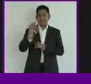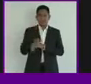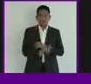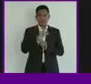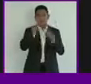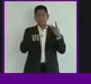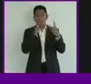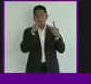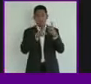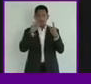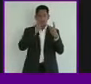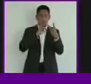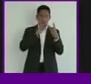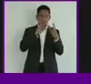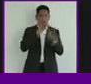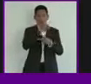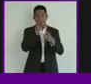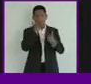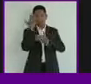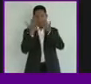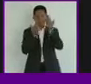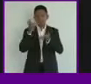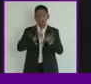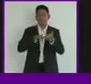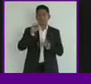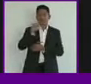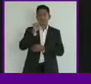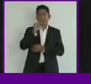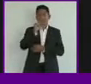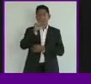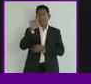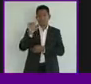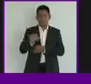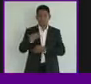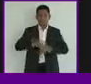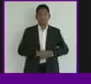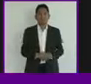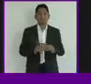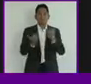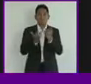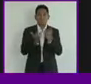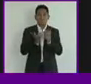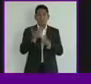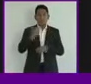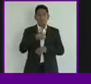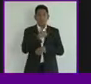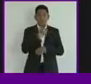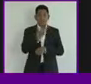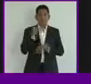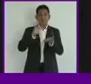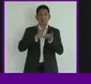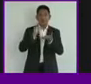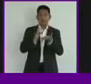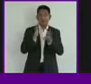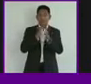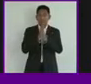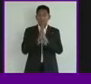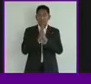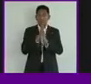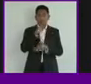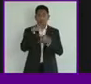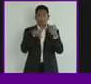Salle. Y en este momento, antes de comenzar con los trabajos de la presente relatoría, agradezco a las personas panelistas voltear a sus cámaras para regalarnos